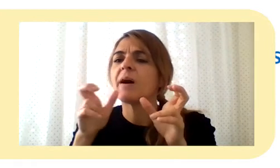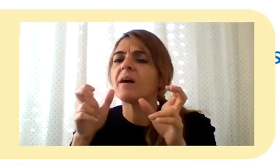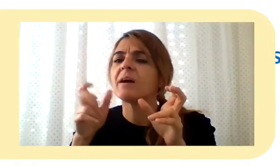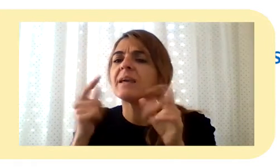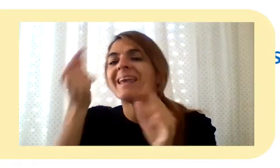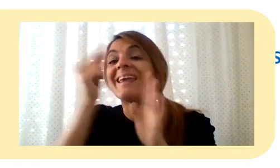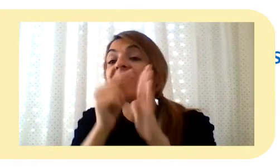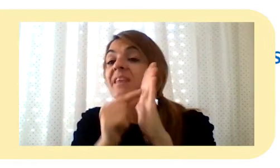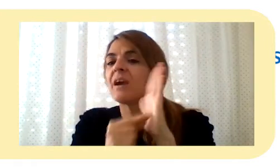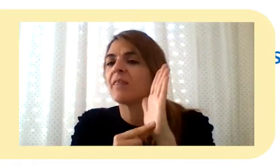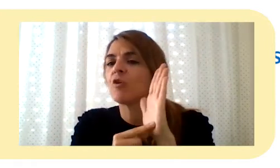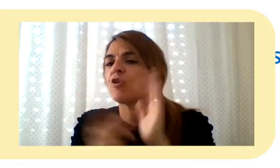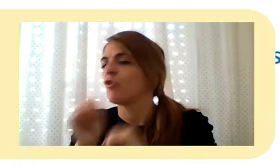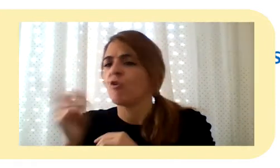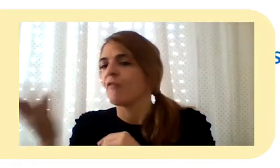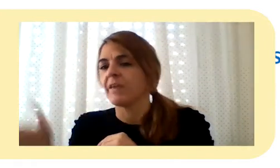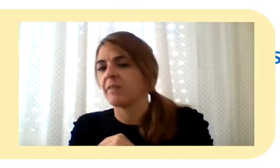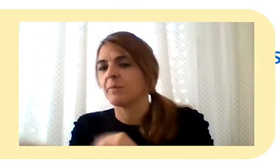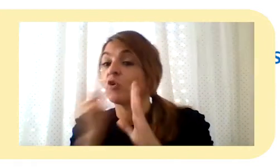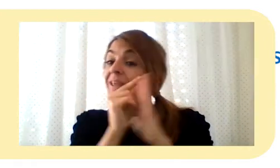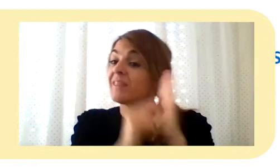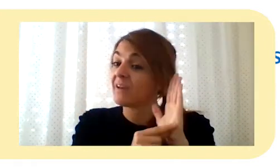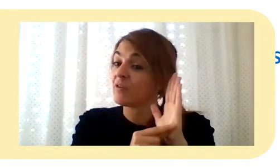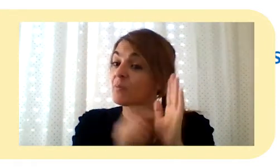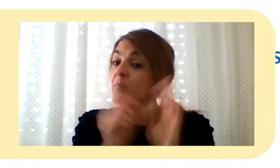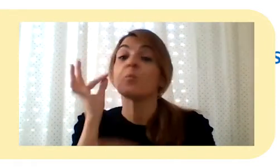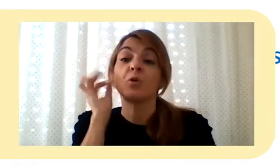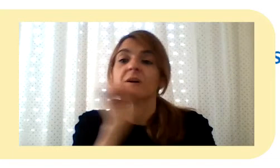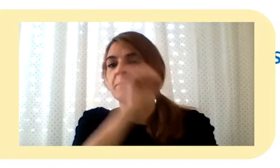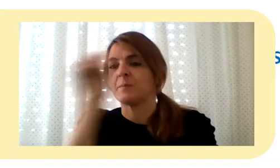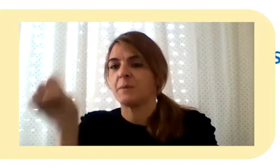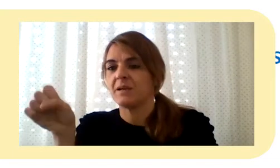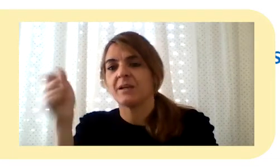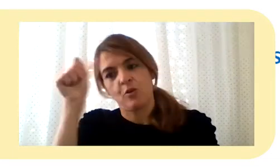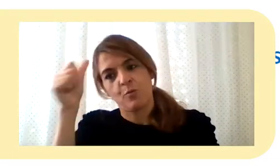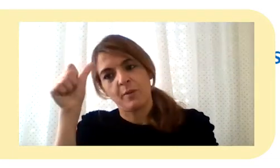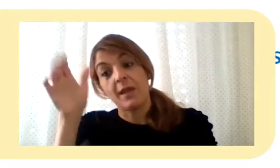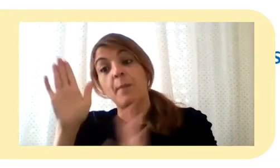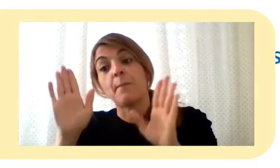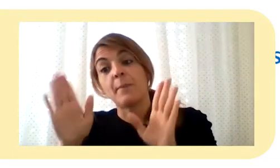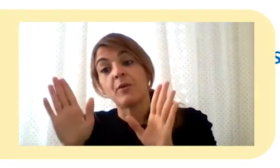fallecimientos, que se supone que es mayor en hombres que en mujeres. Mujeres padecen más casos de COVID, pero